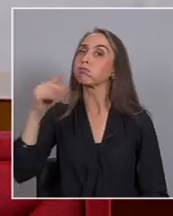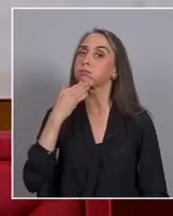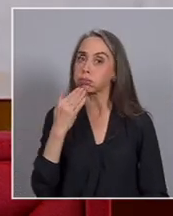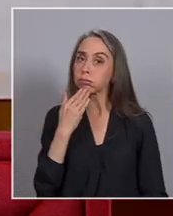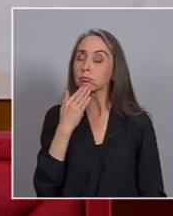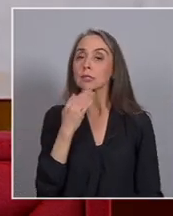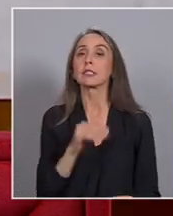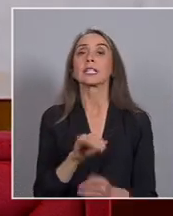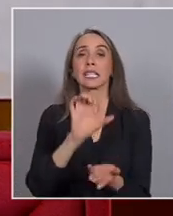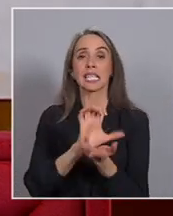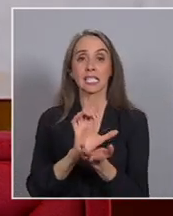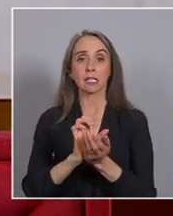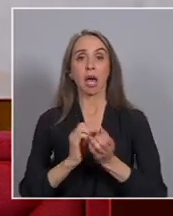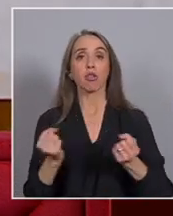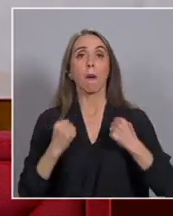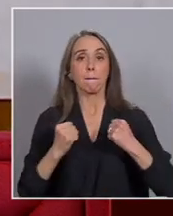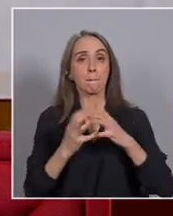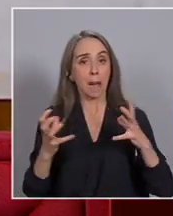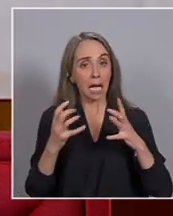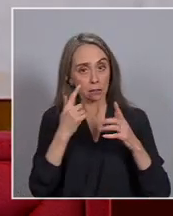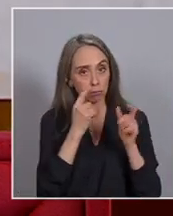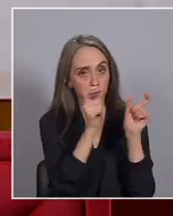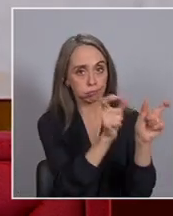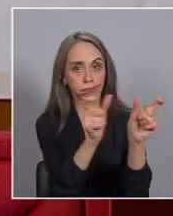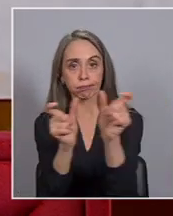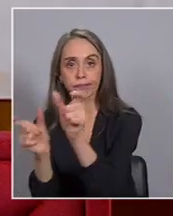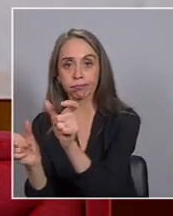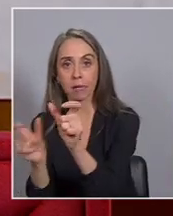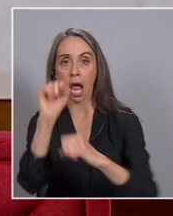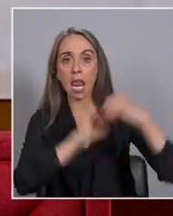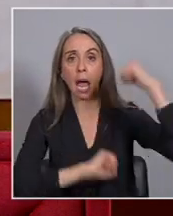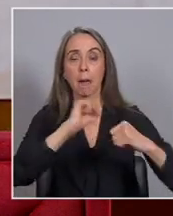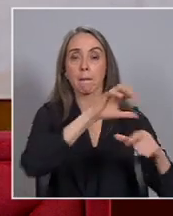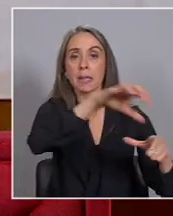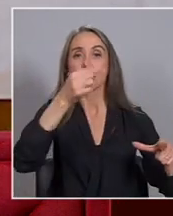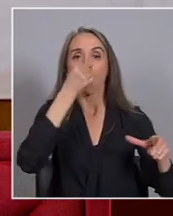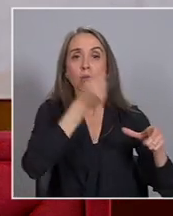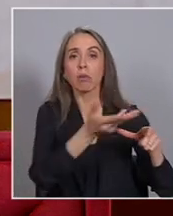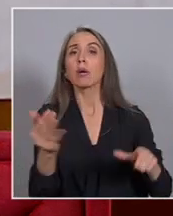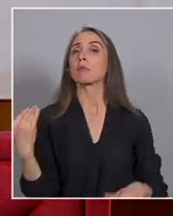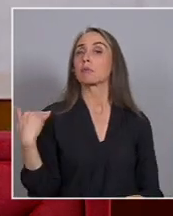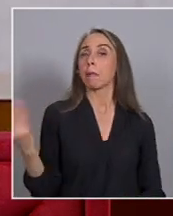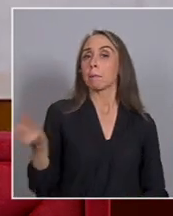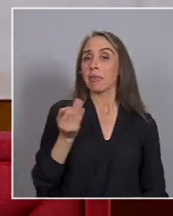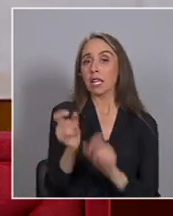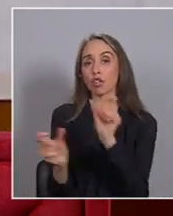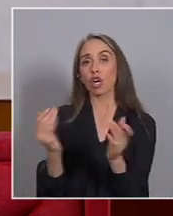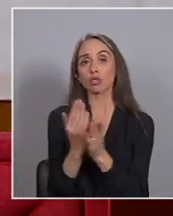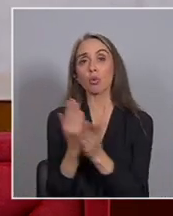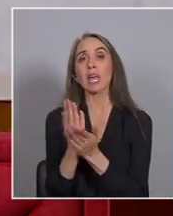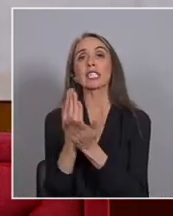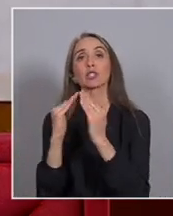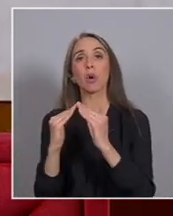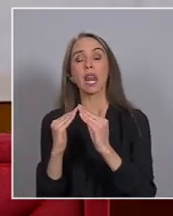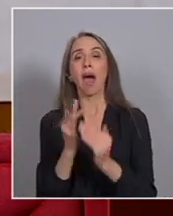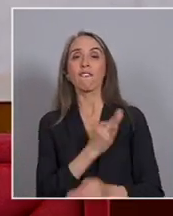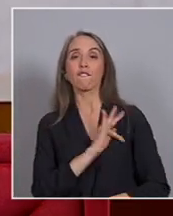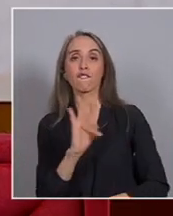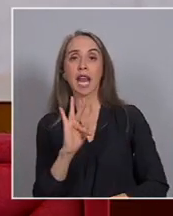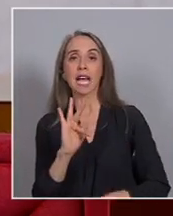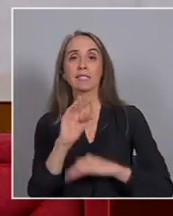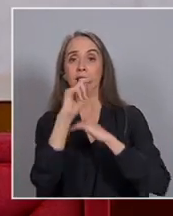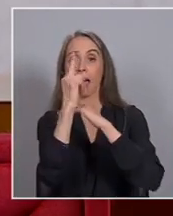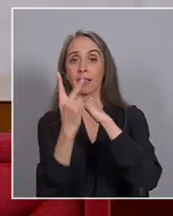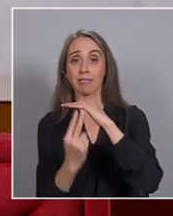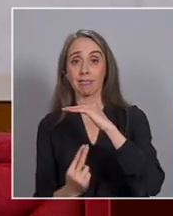a la vez que el Estado fortalece su capacidad de fiscalización. Tal como me dijeron los estudiantes del Colegio Francia de